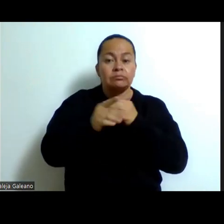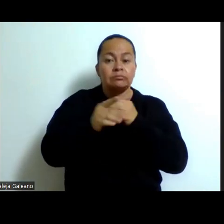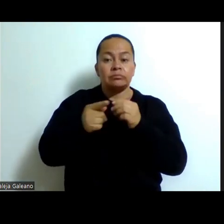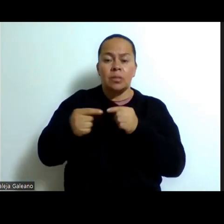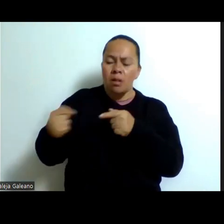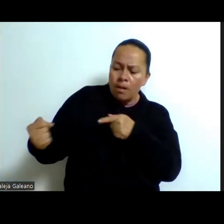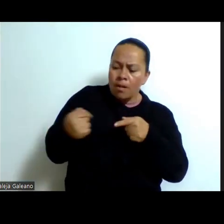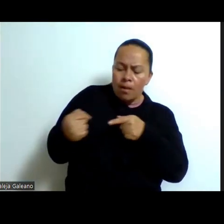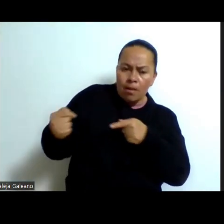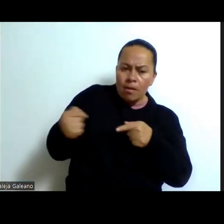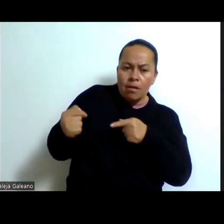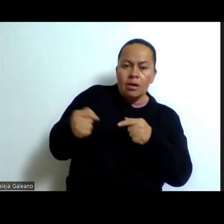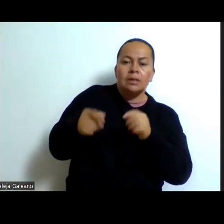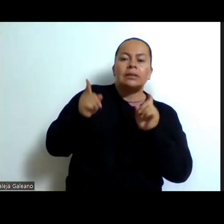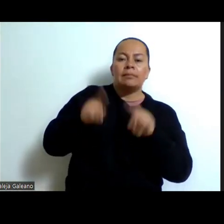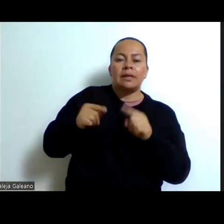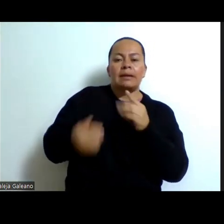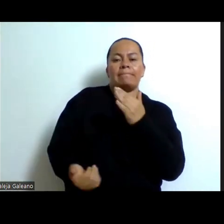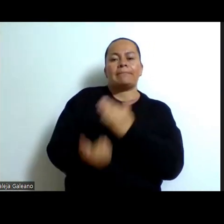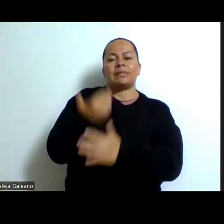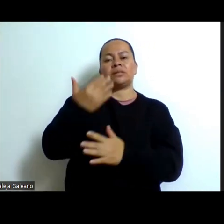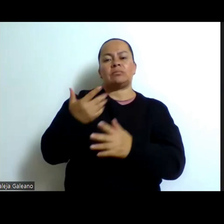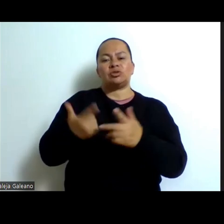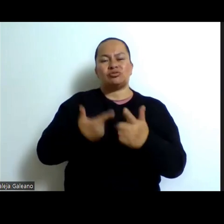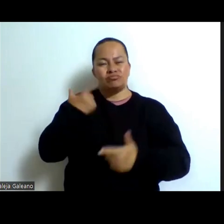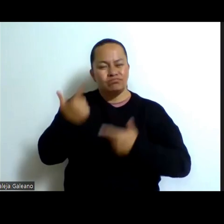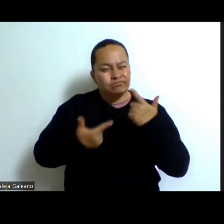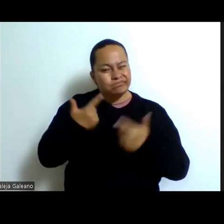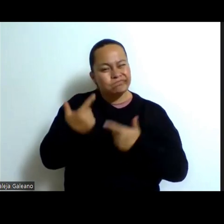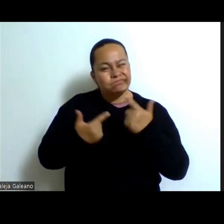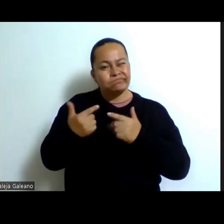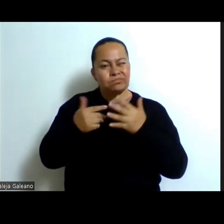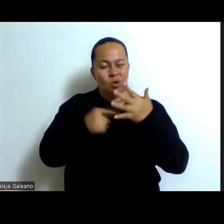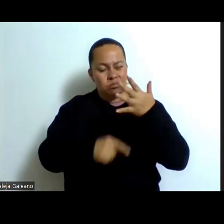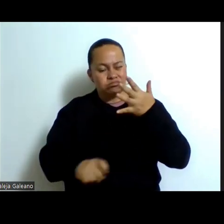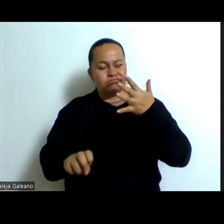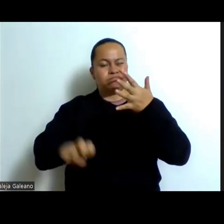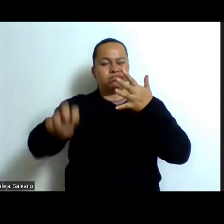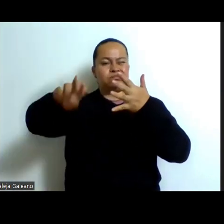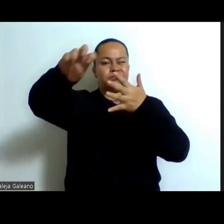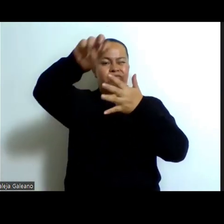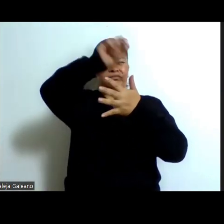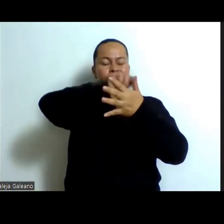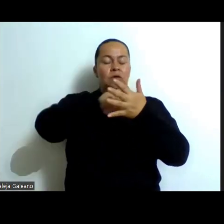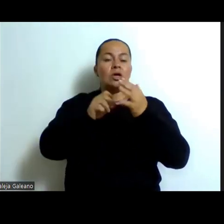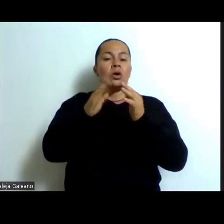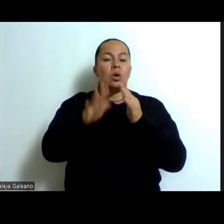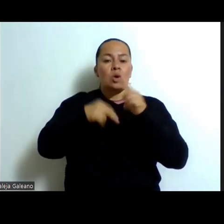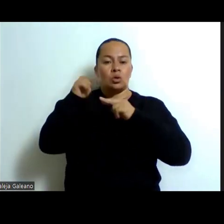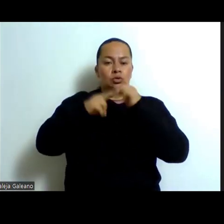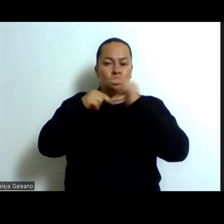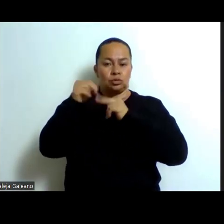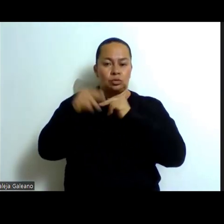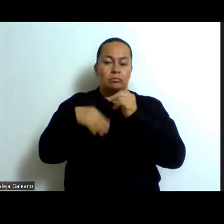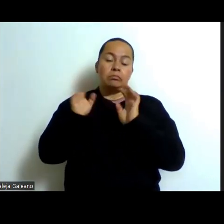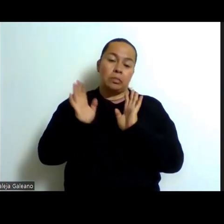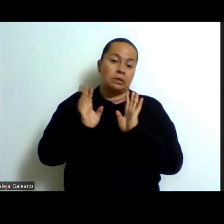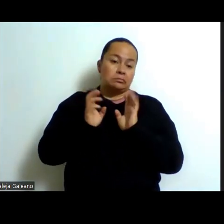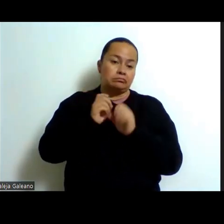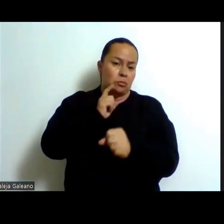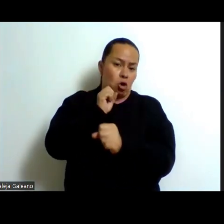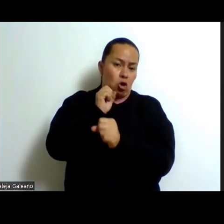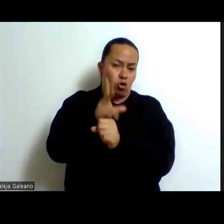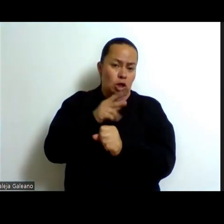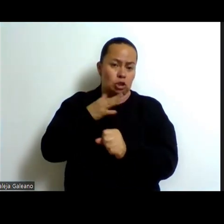empezamos a luchar también contra esa jerarquía que se ha venido construyendo sí Y es que bueno sí yo